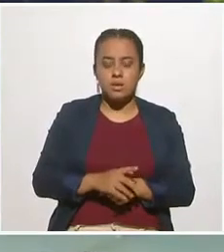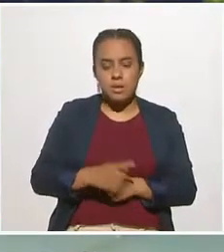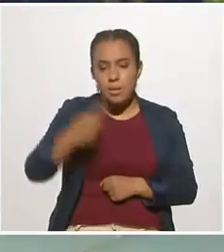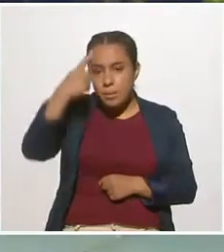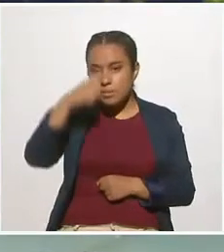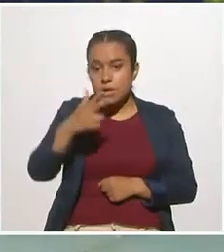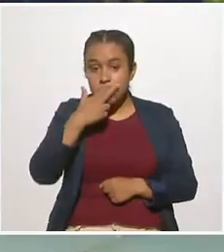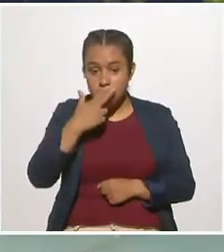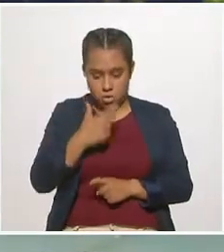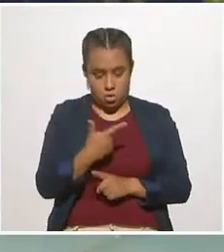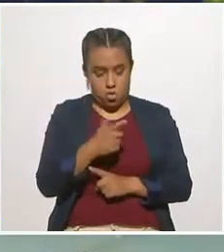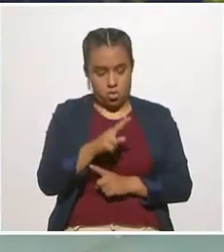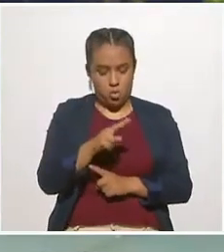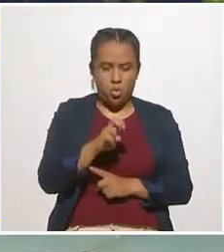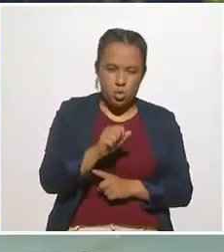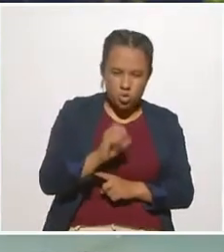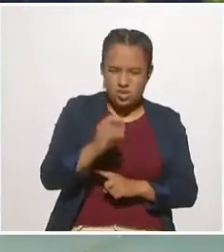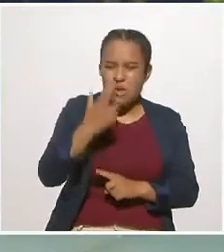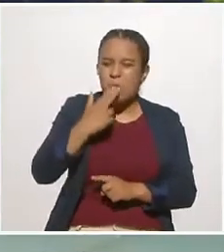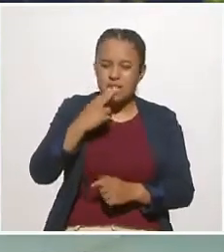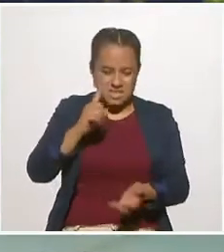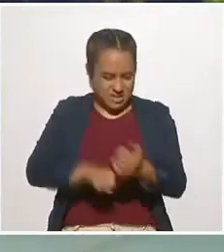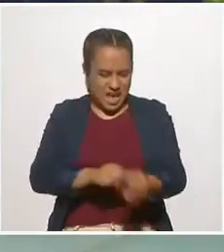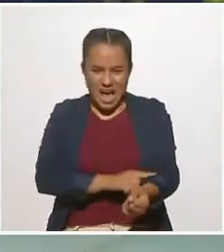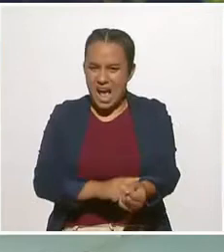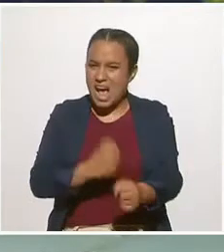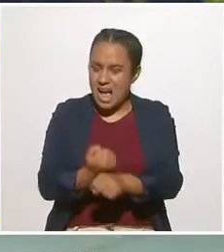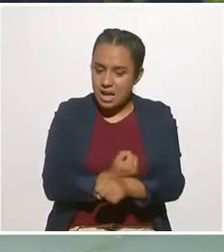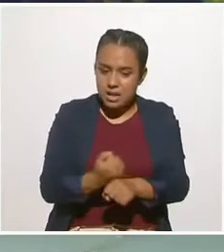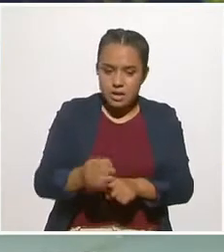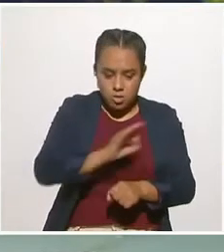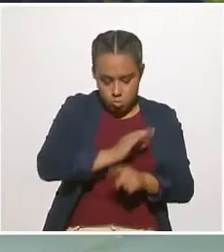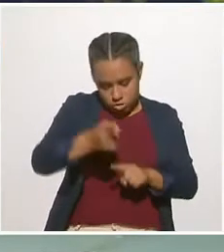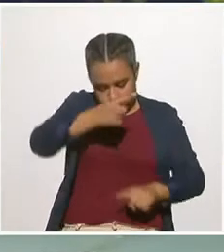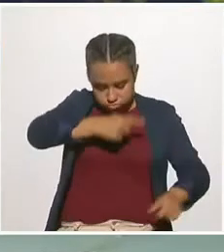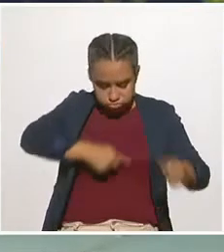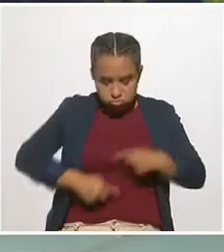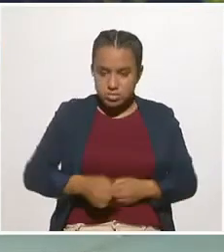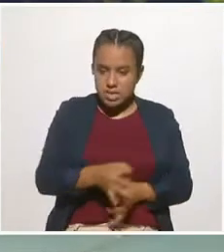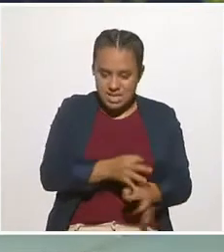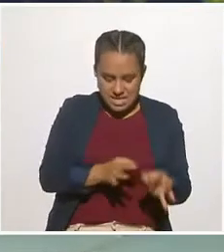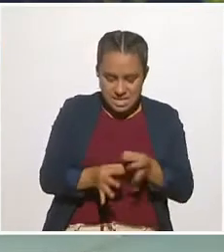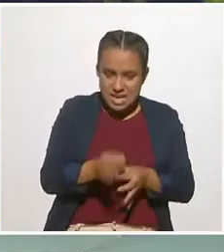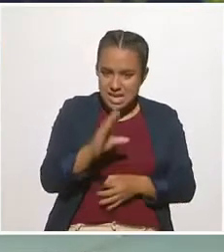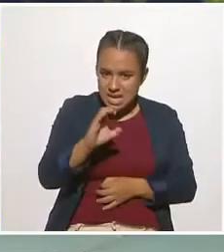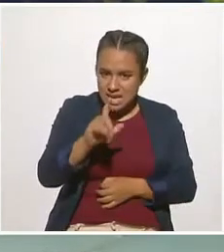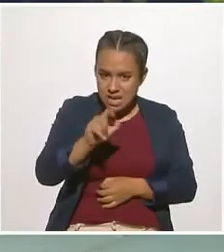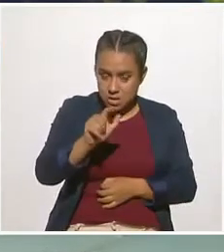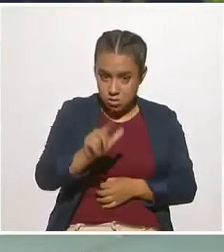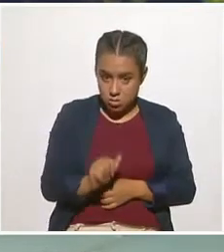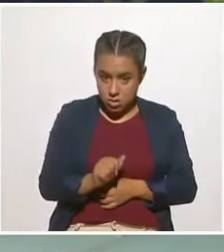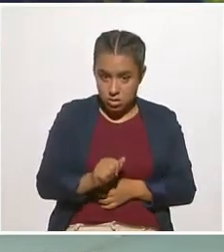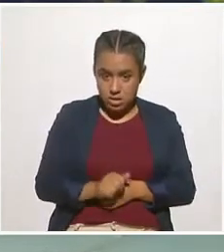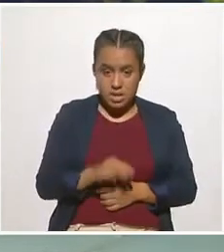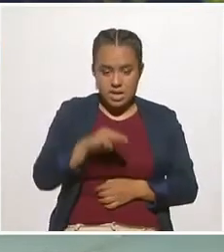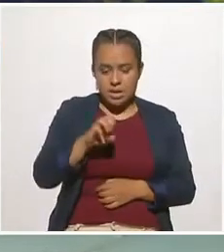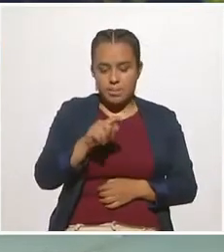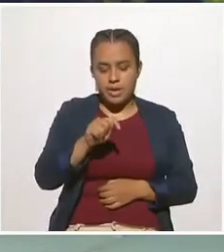el azúcar que está en la sangre entre a la célula. La metformina me va a ayudar a que esa llave salga muy bien, como